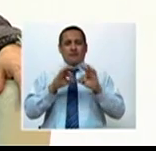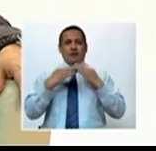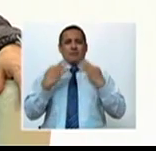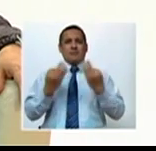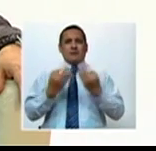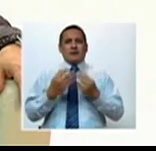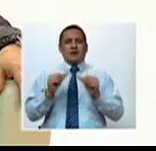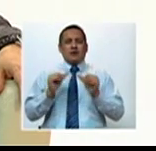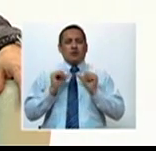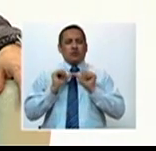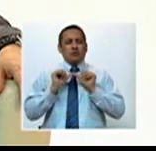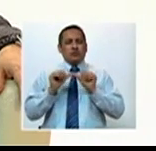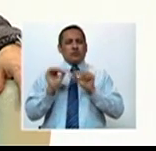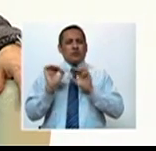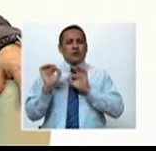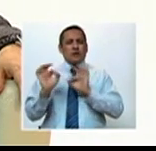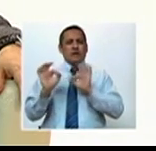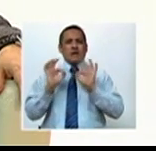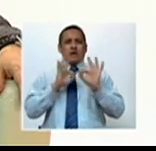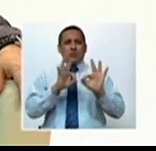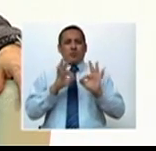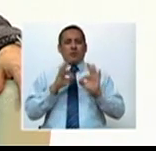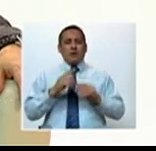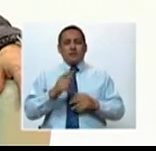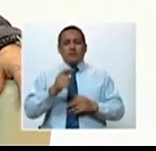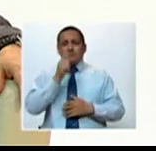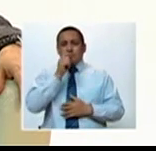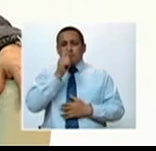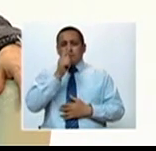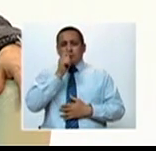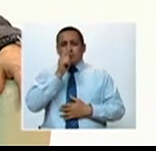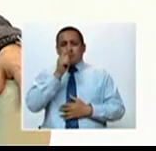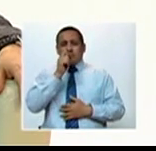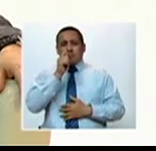y mantener el mismo consumo,